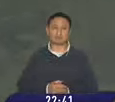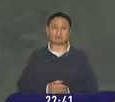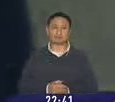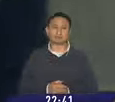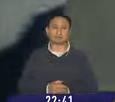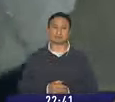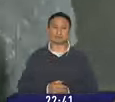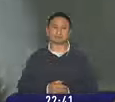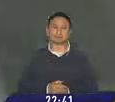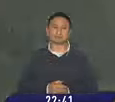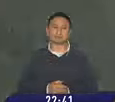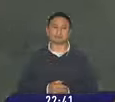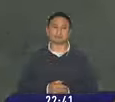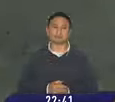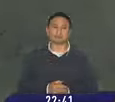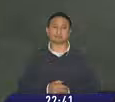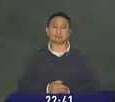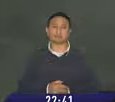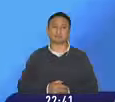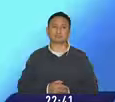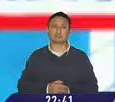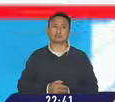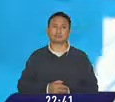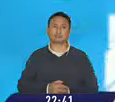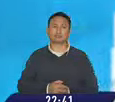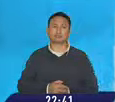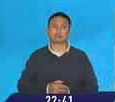informó Héctor Romero.